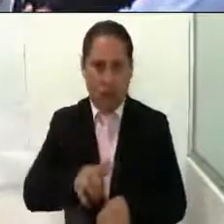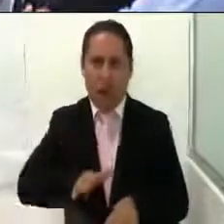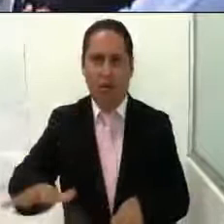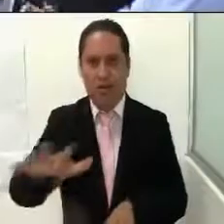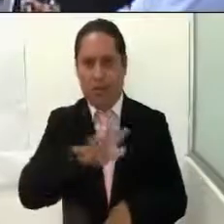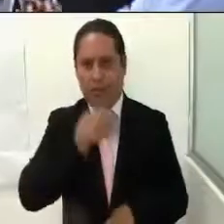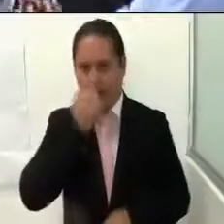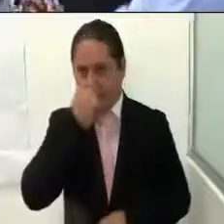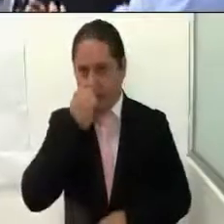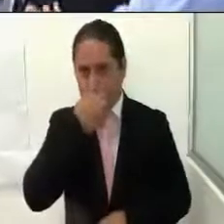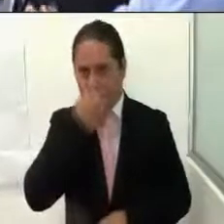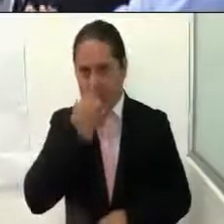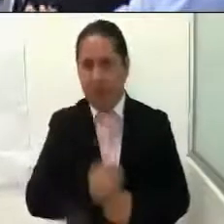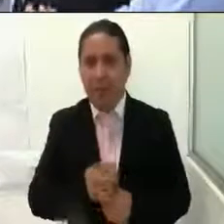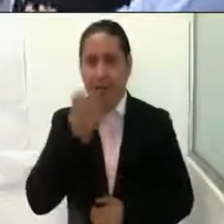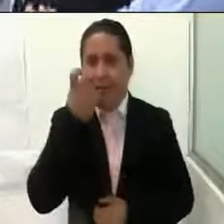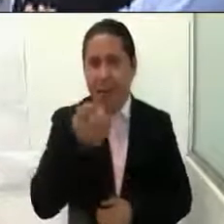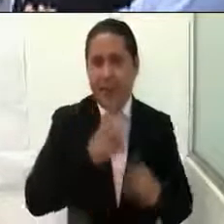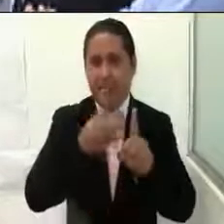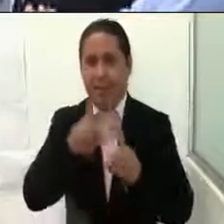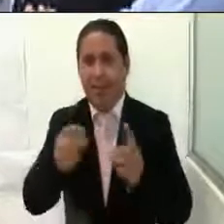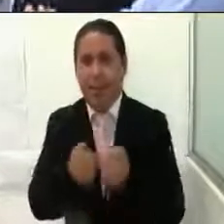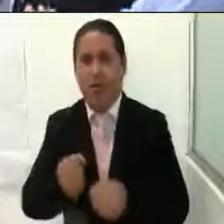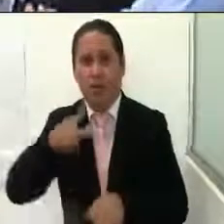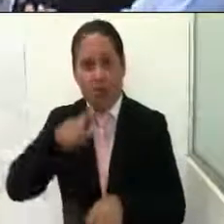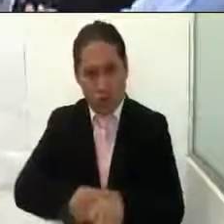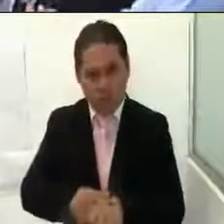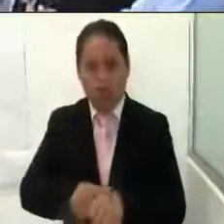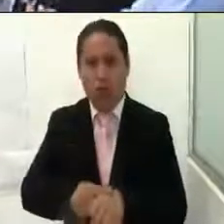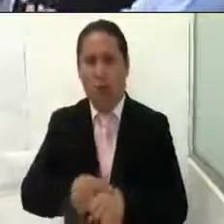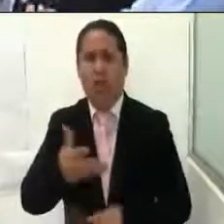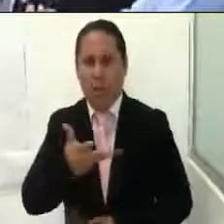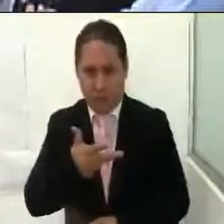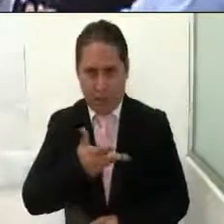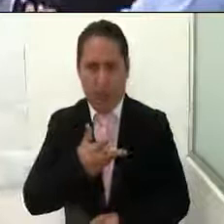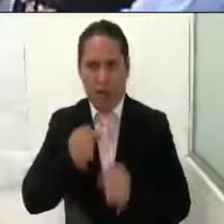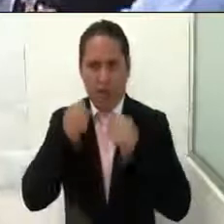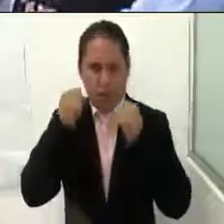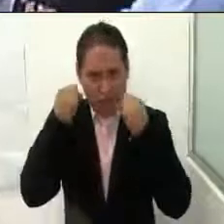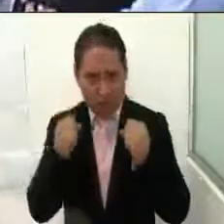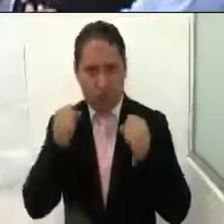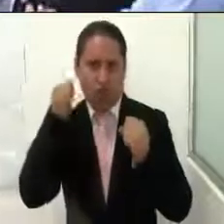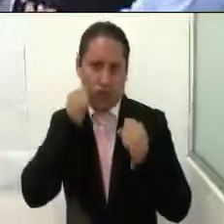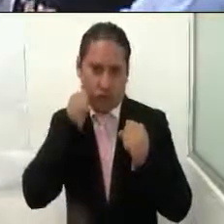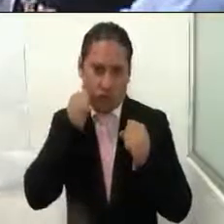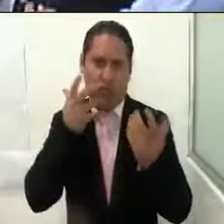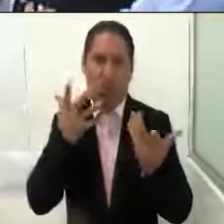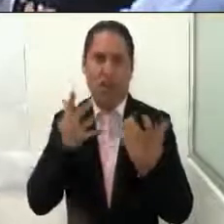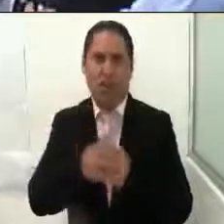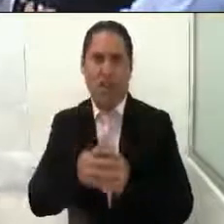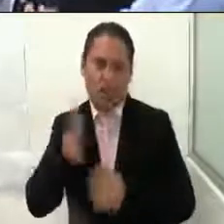este desarrollo político y social tiene firme sustento en el estado de derecho